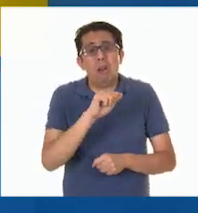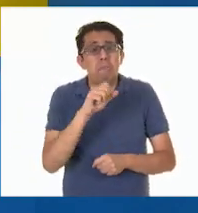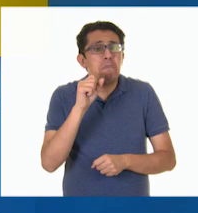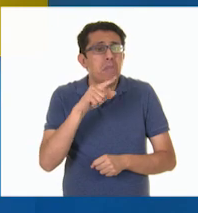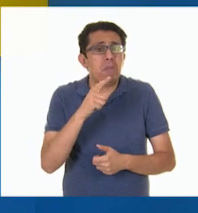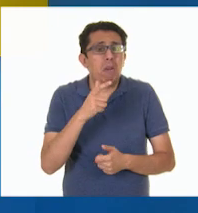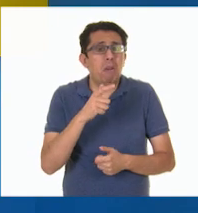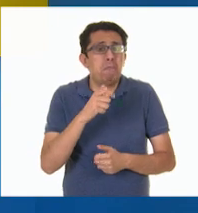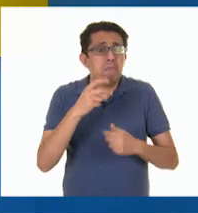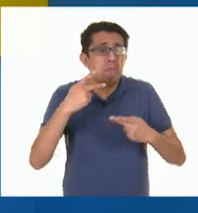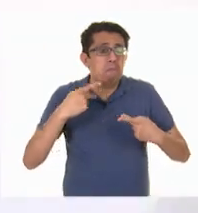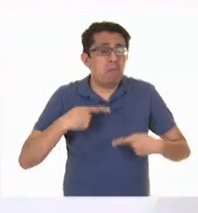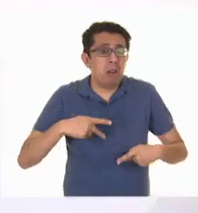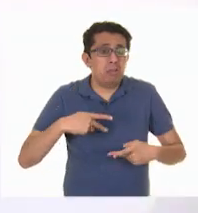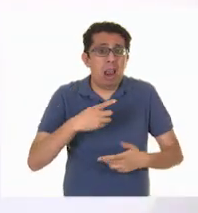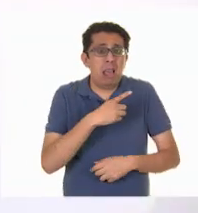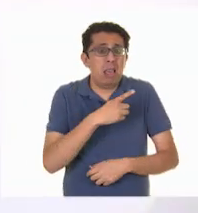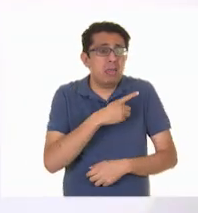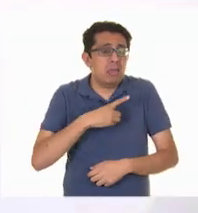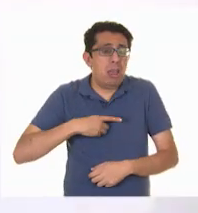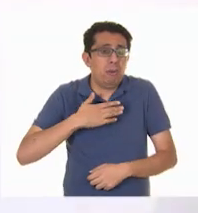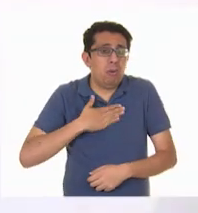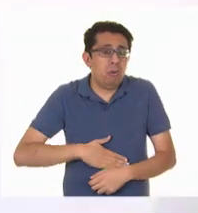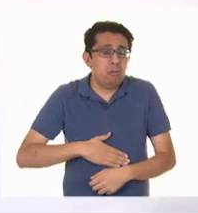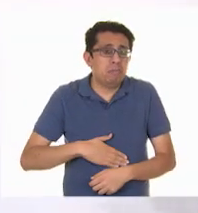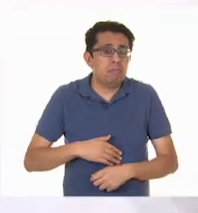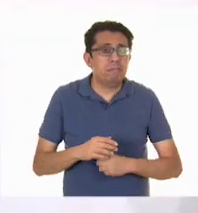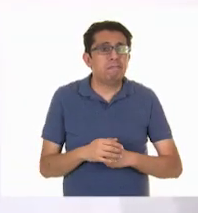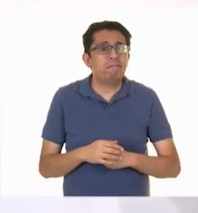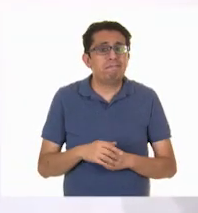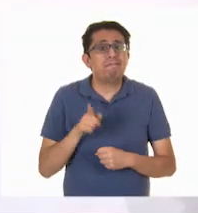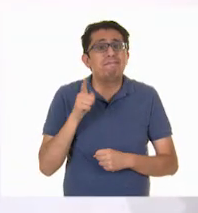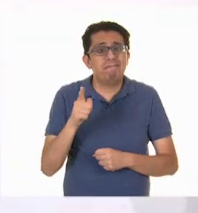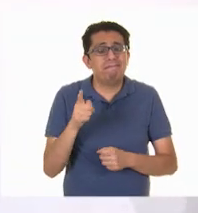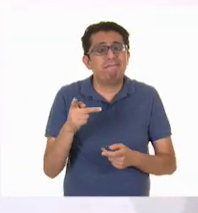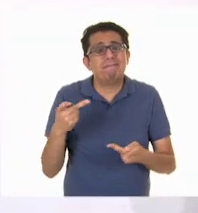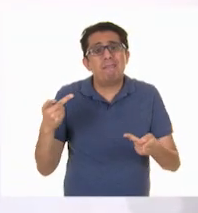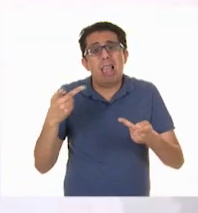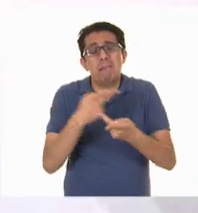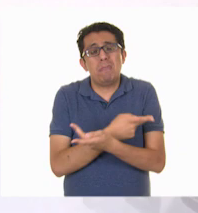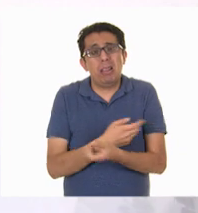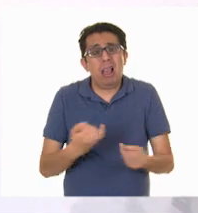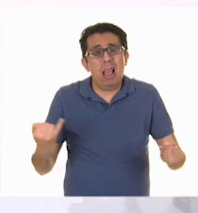estas personas que deberían ser justas, pues entonces pasa lo que el señor Martínez.